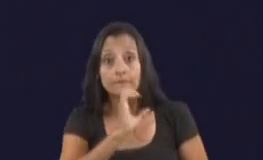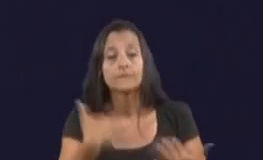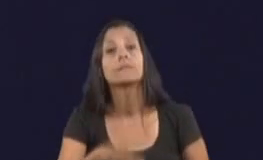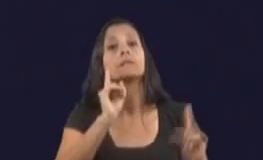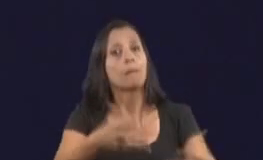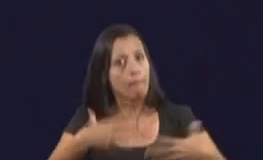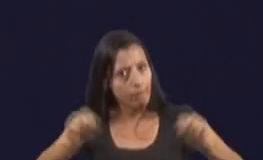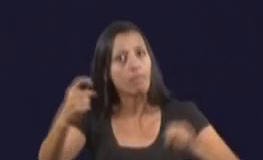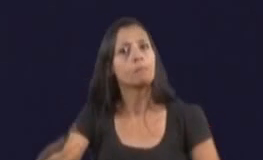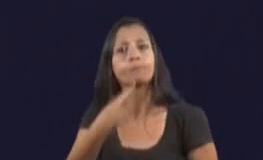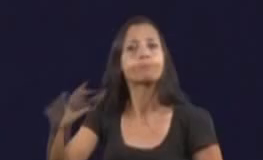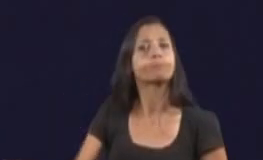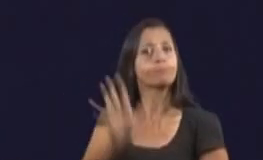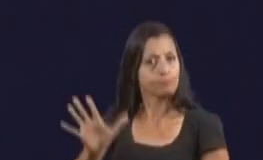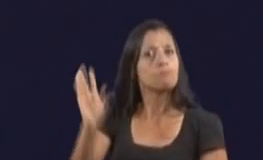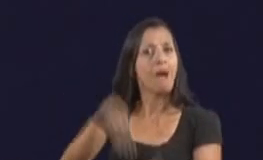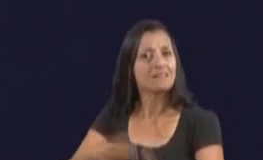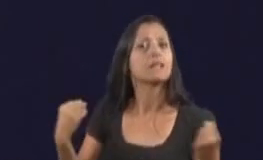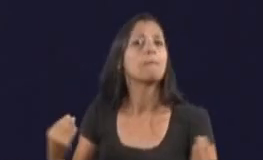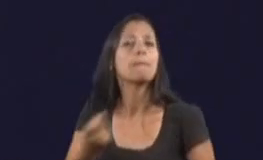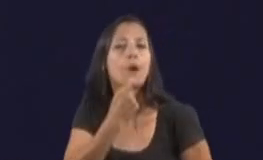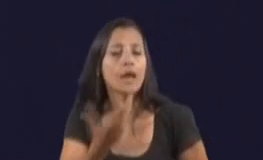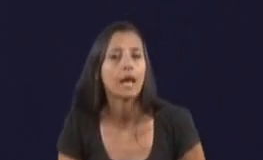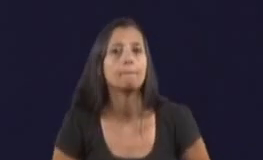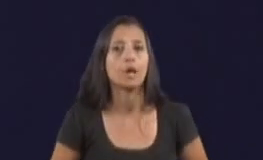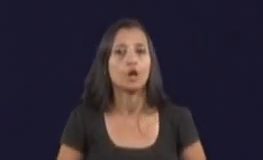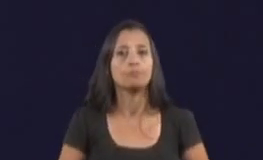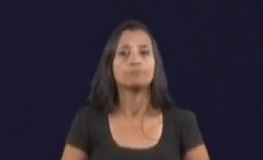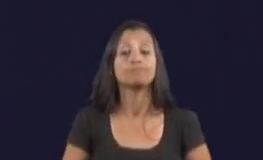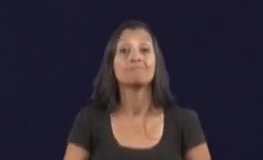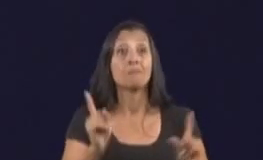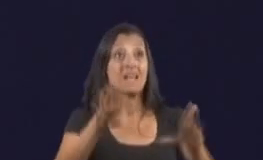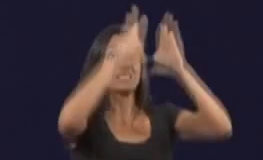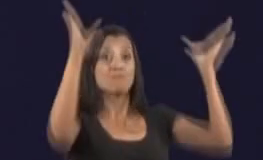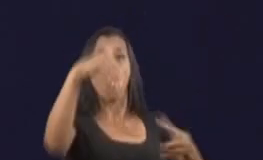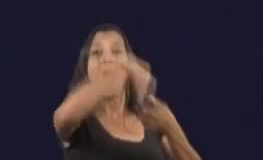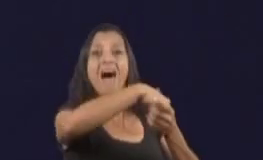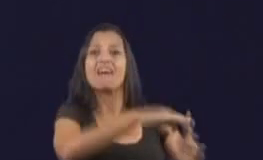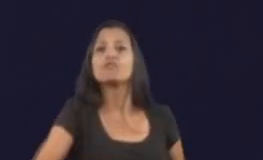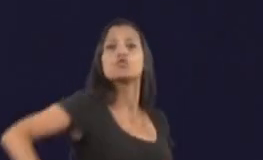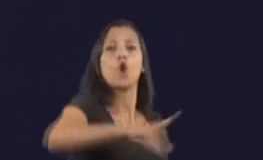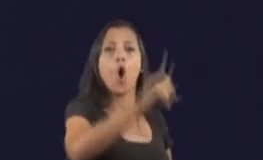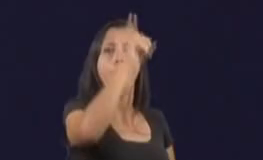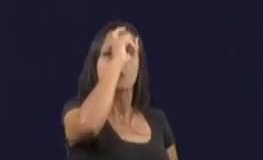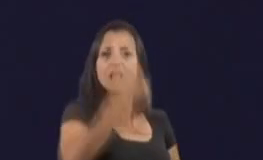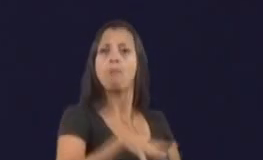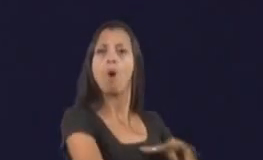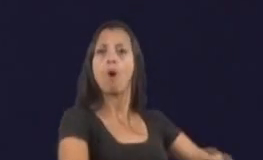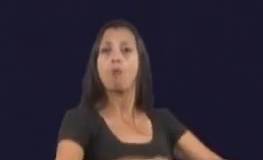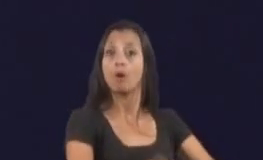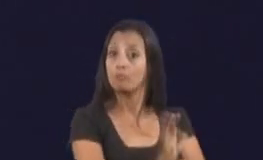detectaron irregularidades como el uso indebido del espacio, repito, que pertenecía